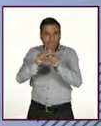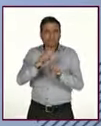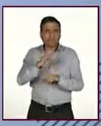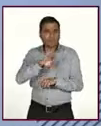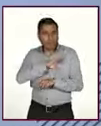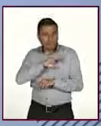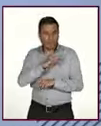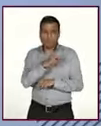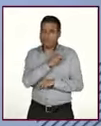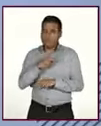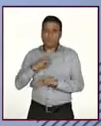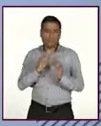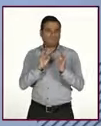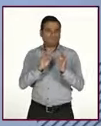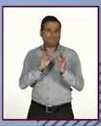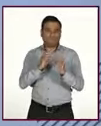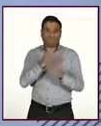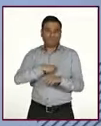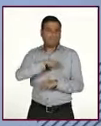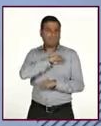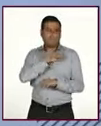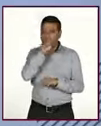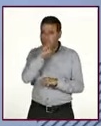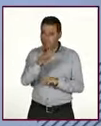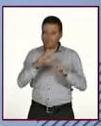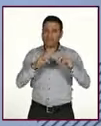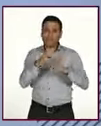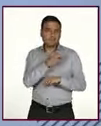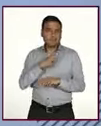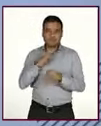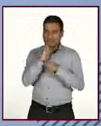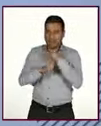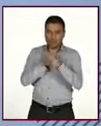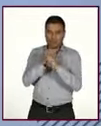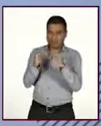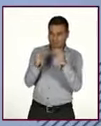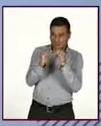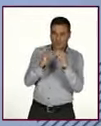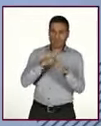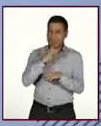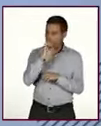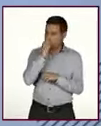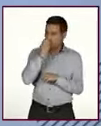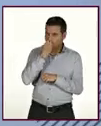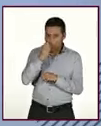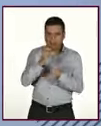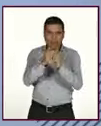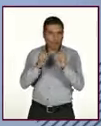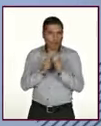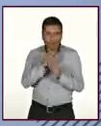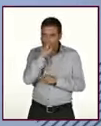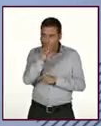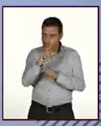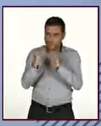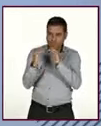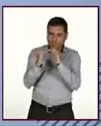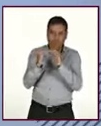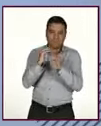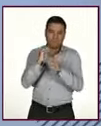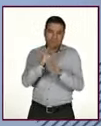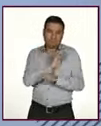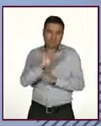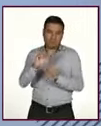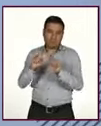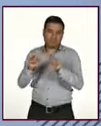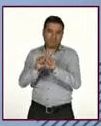entre pares, ¿no? Entre pares, del mismo escuela, de la misma edad, etcétera.